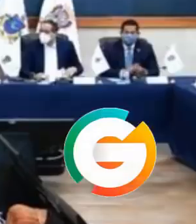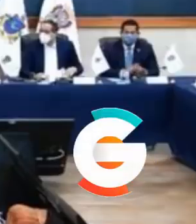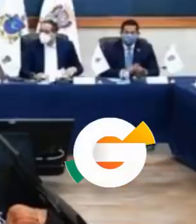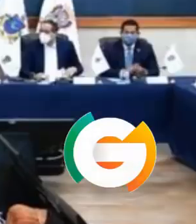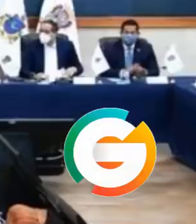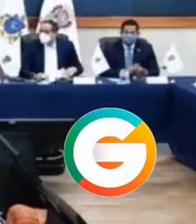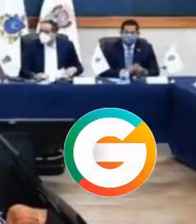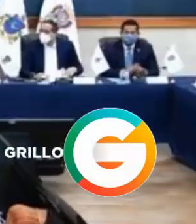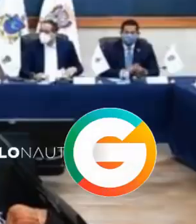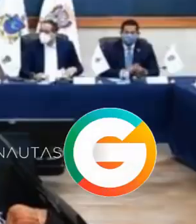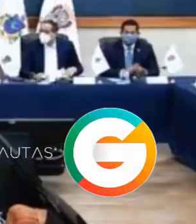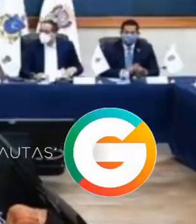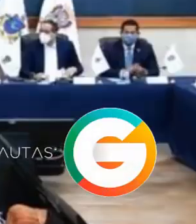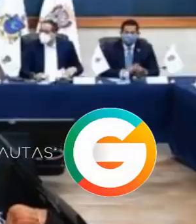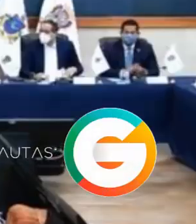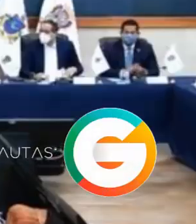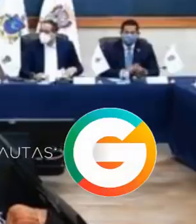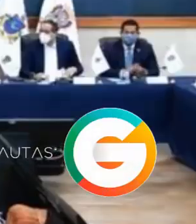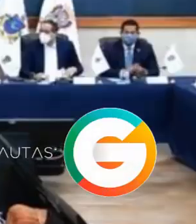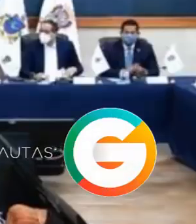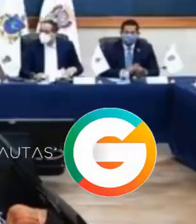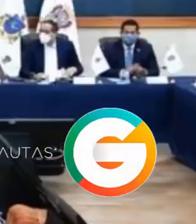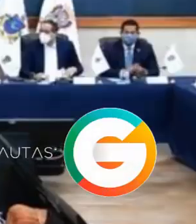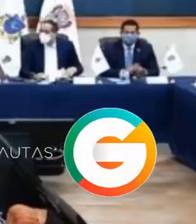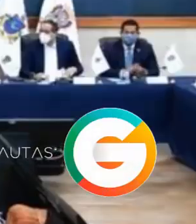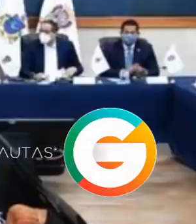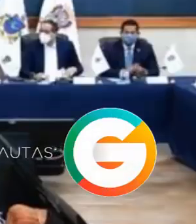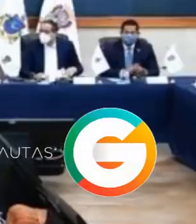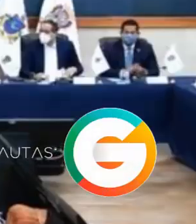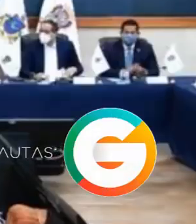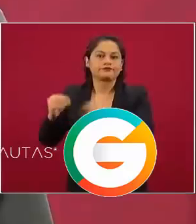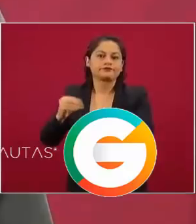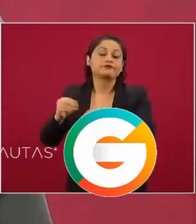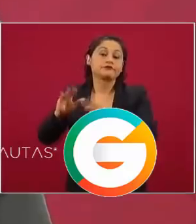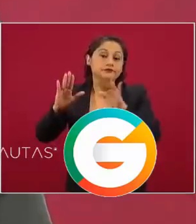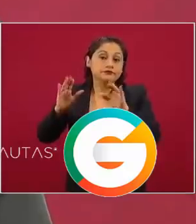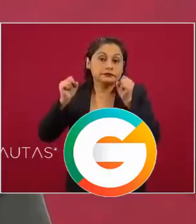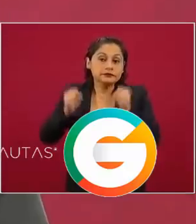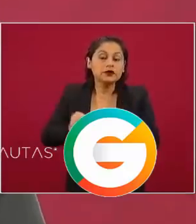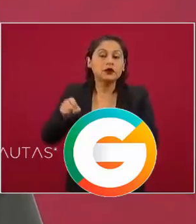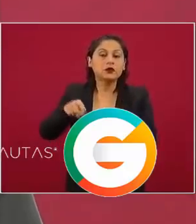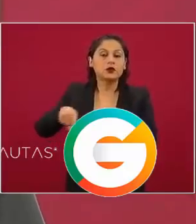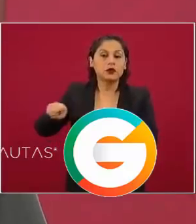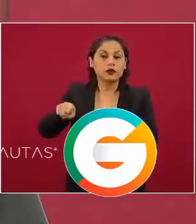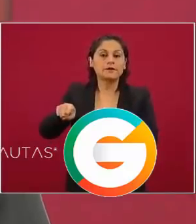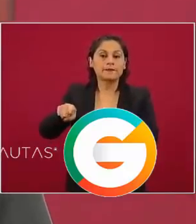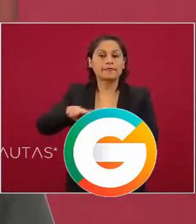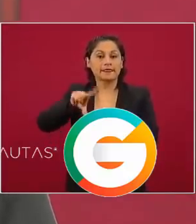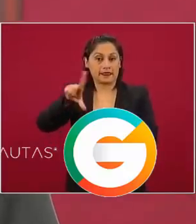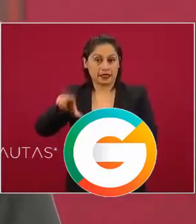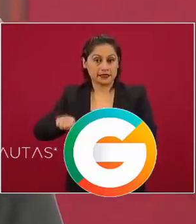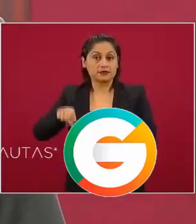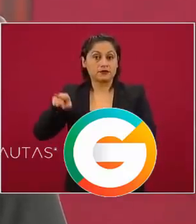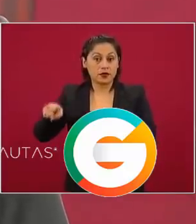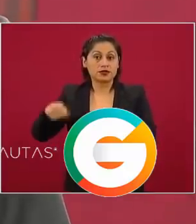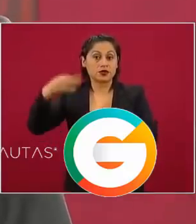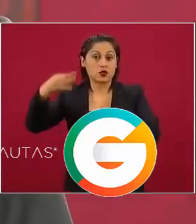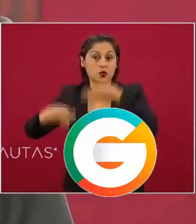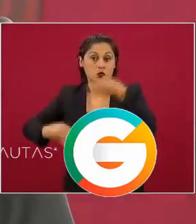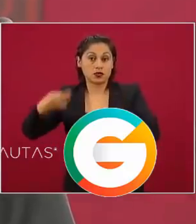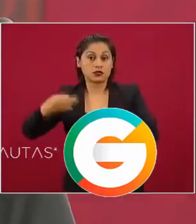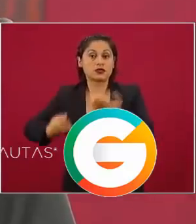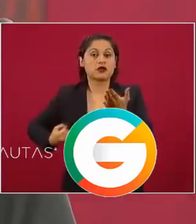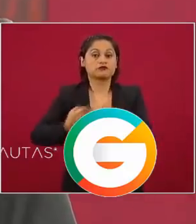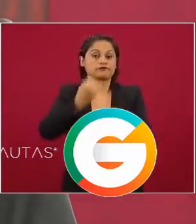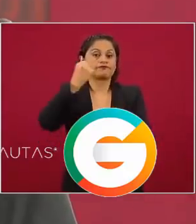luego de que el presidente López Obrador respondiera a los 10 gobernadores miembros de la Alianza Federalista que amagaron con romper el pacto federal, afirmando